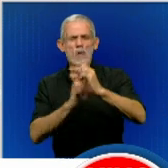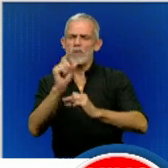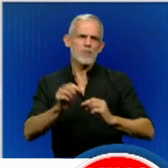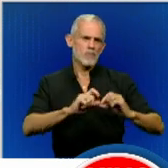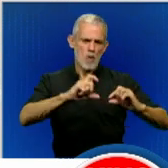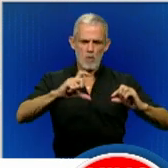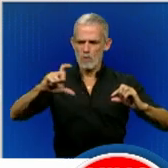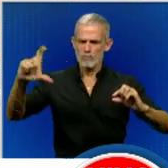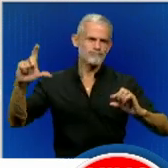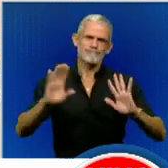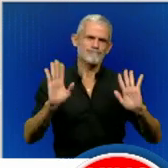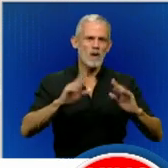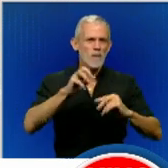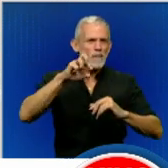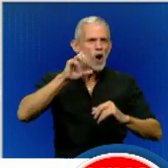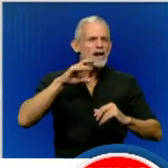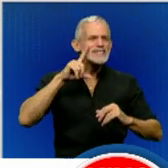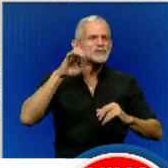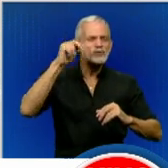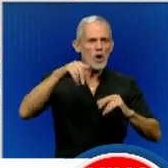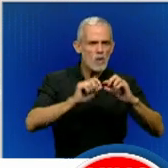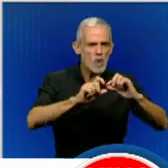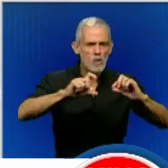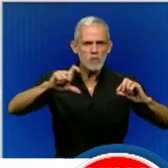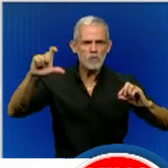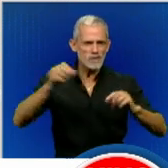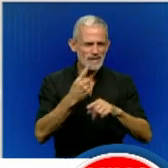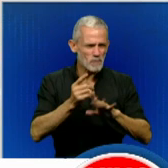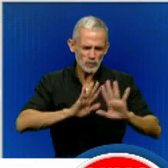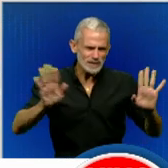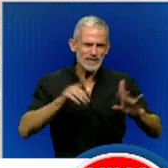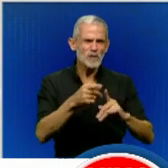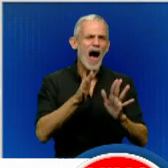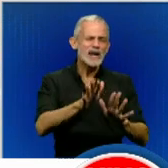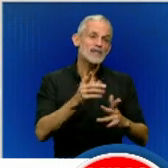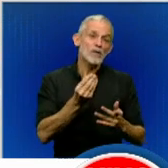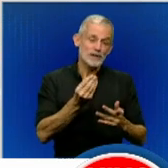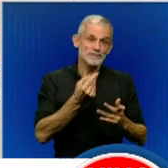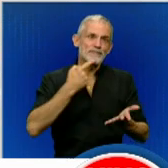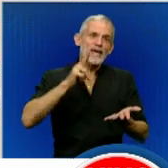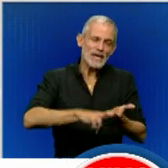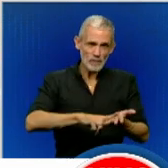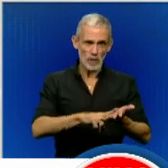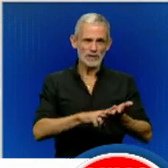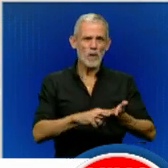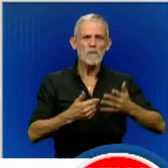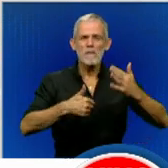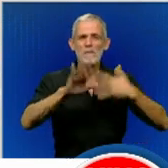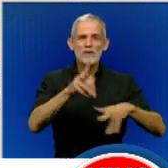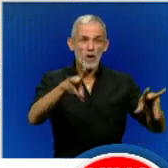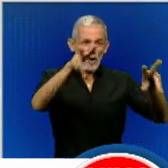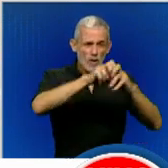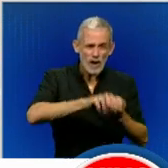una verdadera progresividad imposible de aplicar en la práctica sería gravar a la mayor rentabilidad